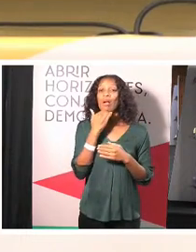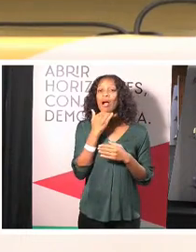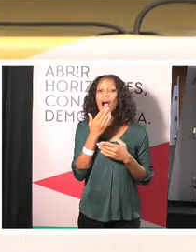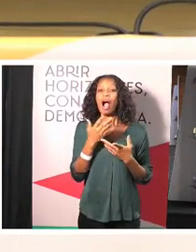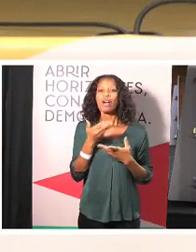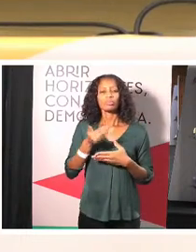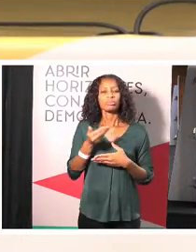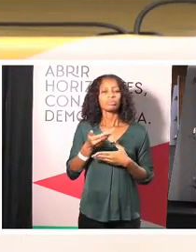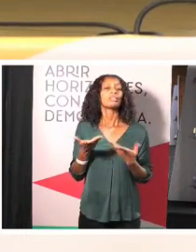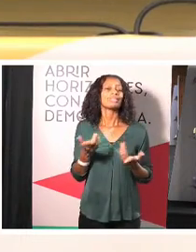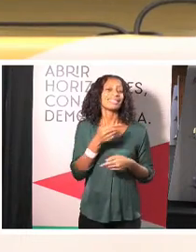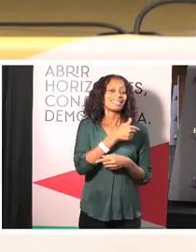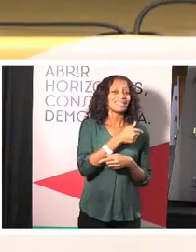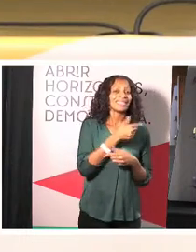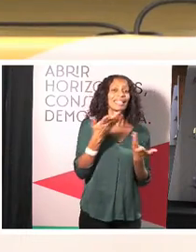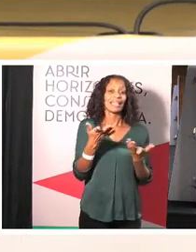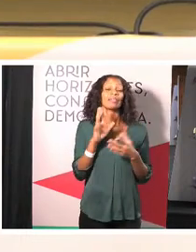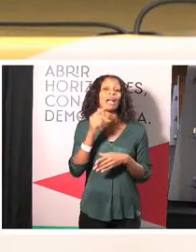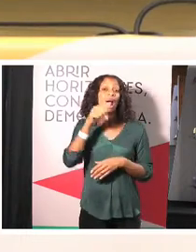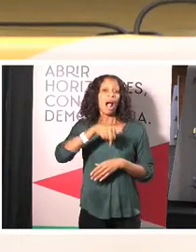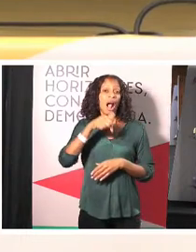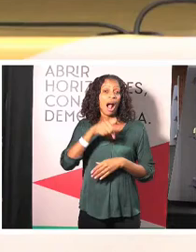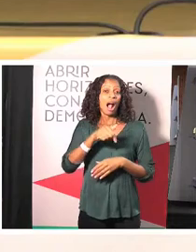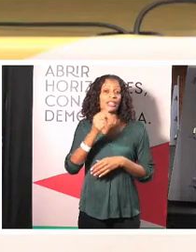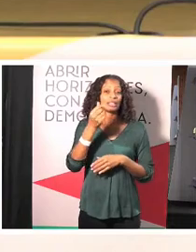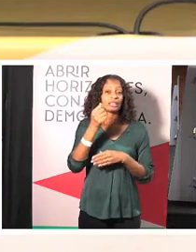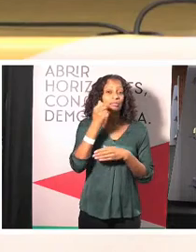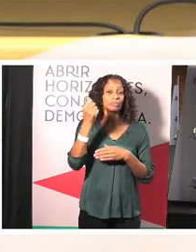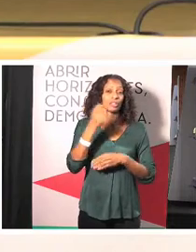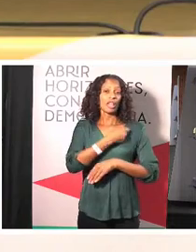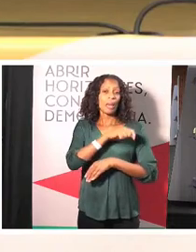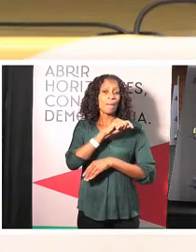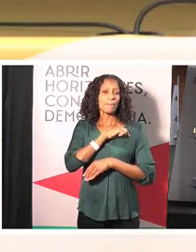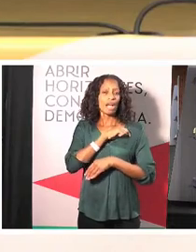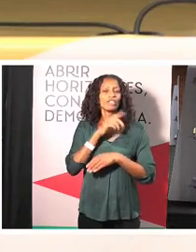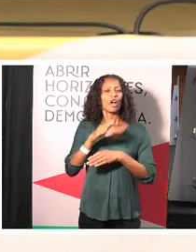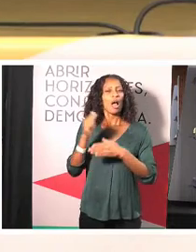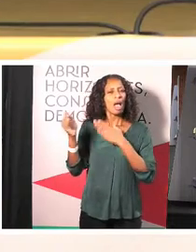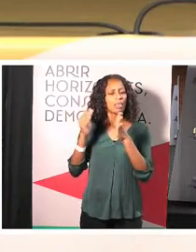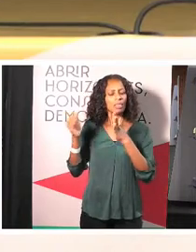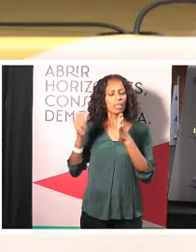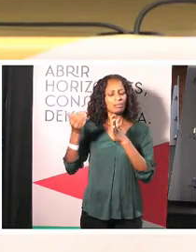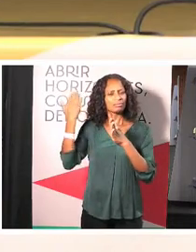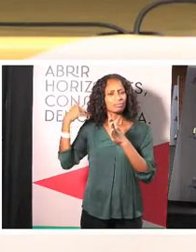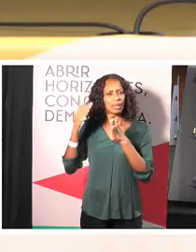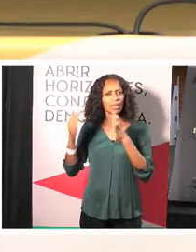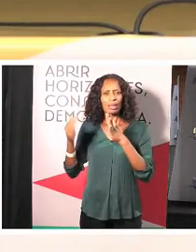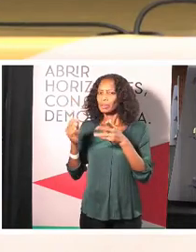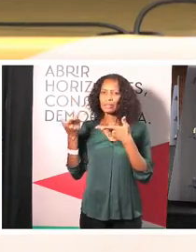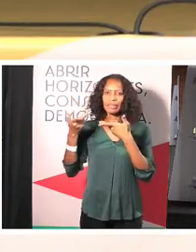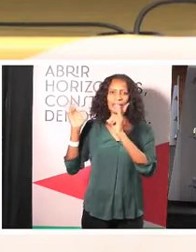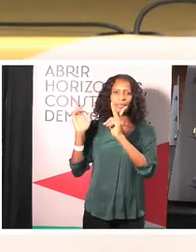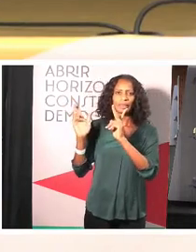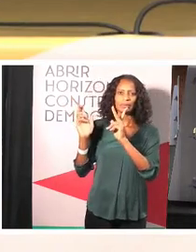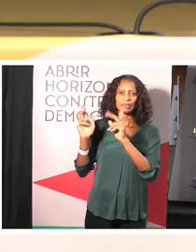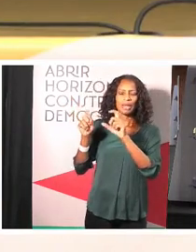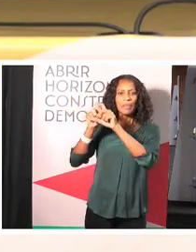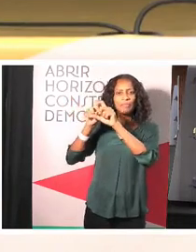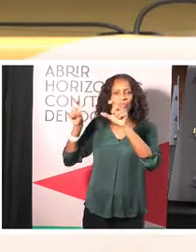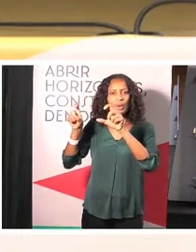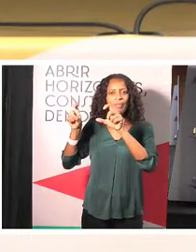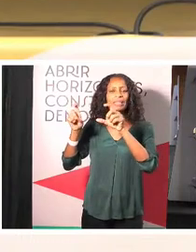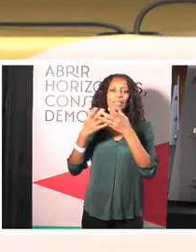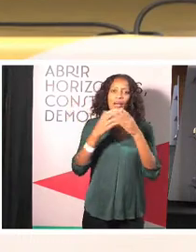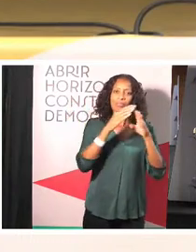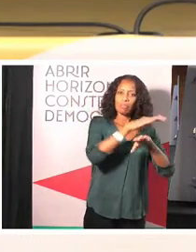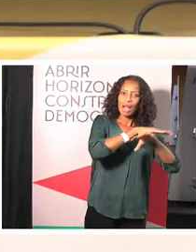ejemplo, el capitalismo español fue liderado en su momento por empresas y Estado, y todo lo podemos visualizar con el plan de